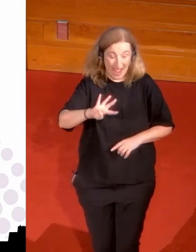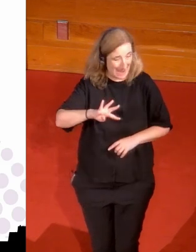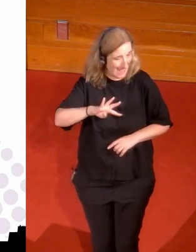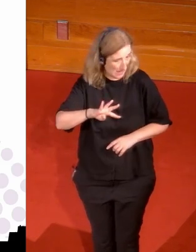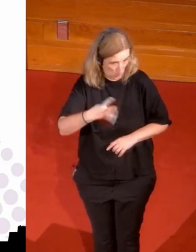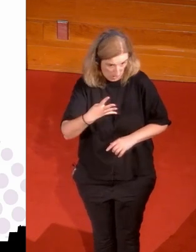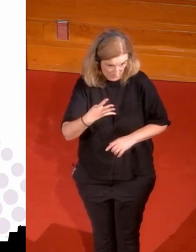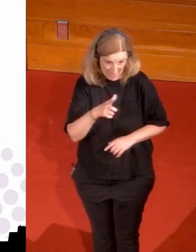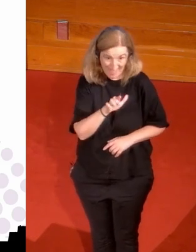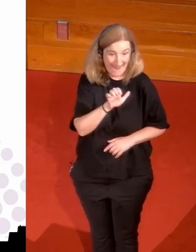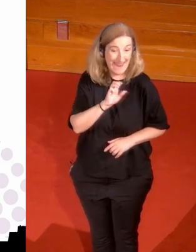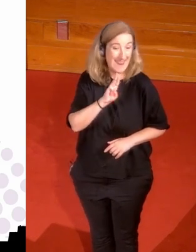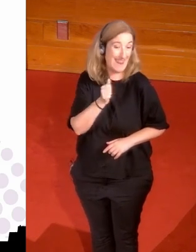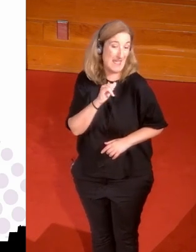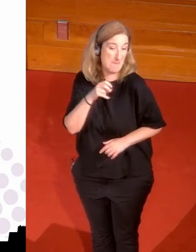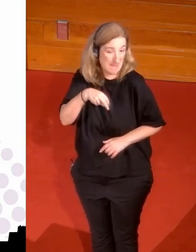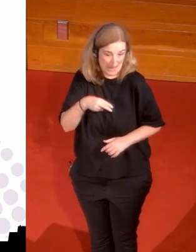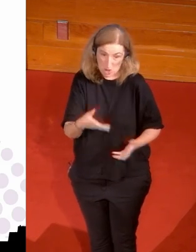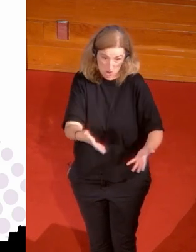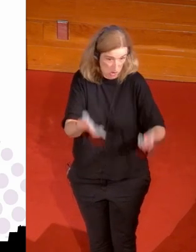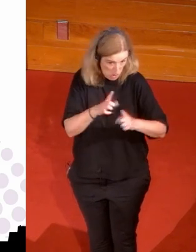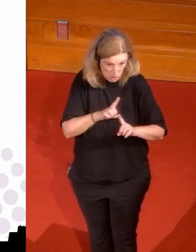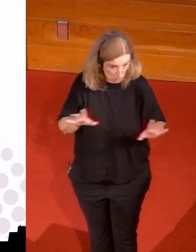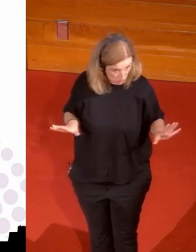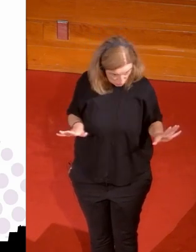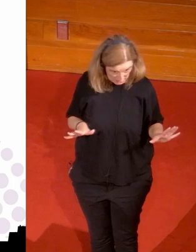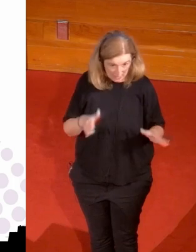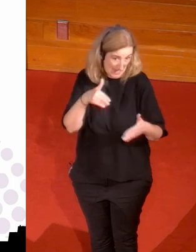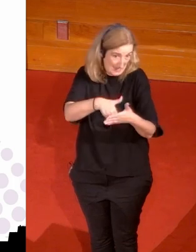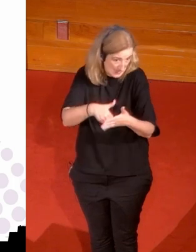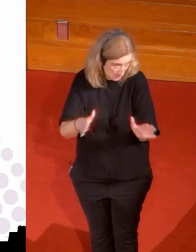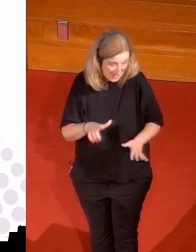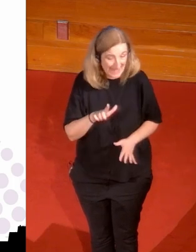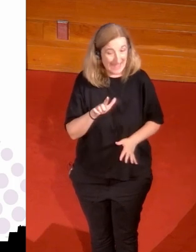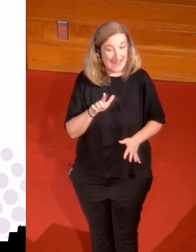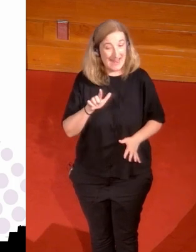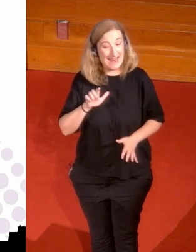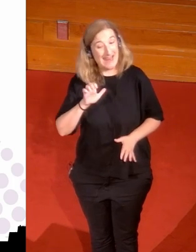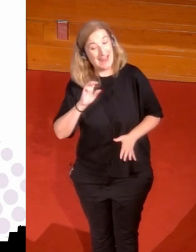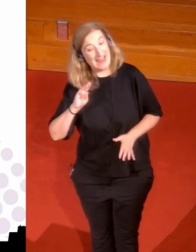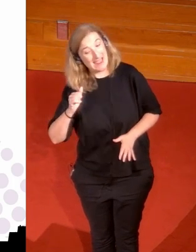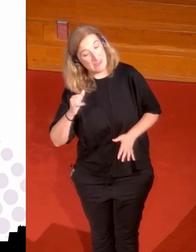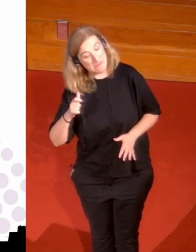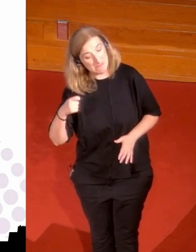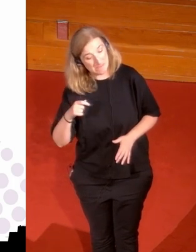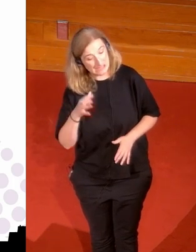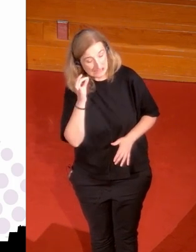vencida para Marí le pen y caso que eh que marine le pen puede ser